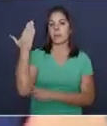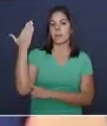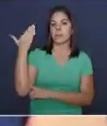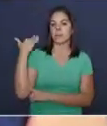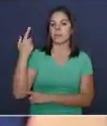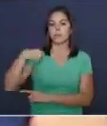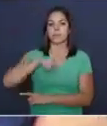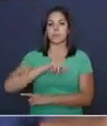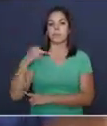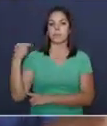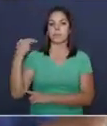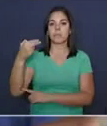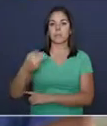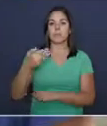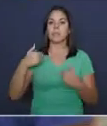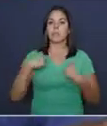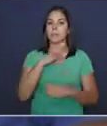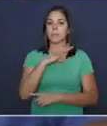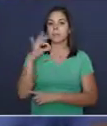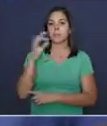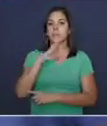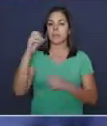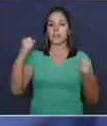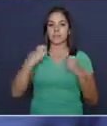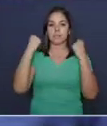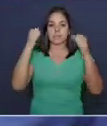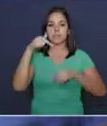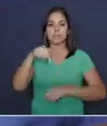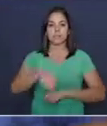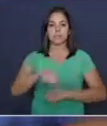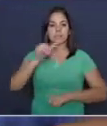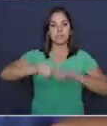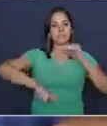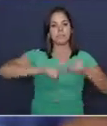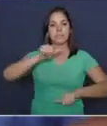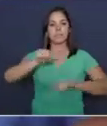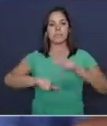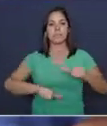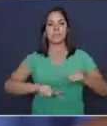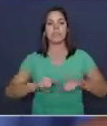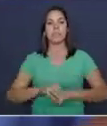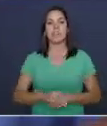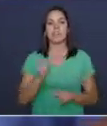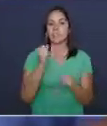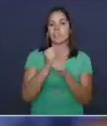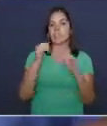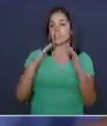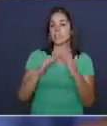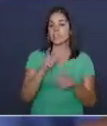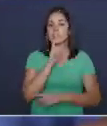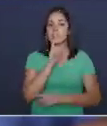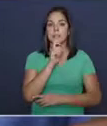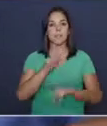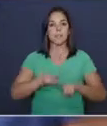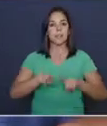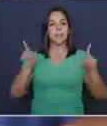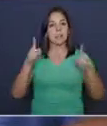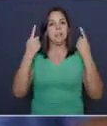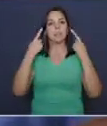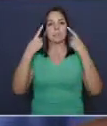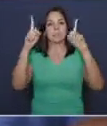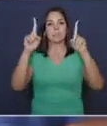nuestra historia, tenemos la fe en la victoria de esta batalla cívica. La tarea es difícil, pero